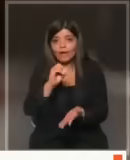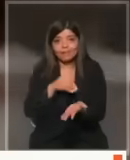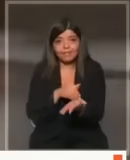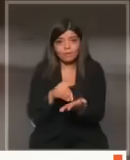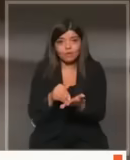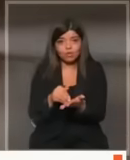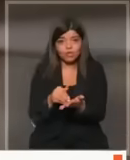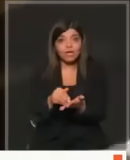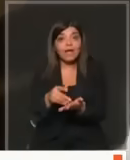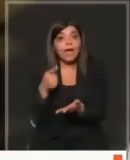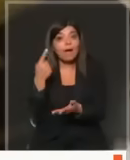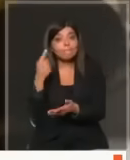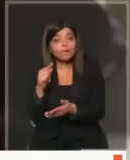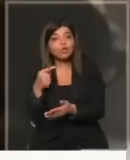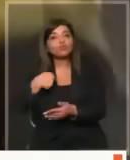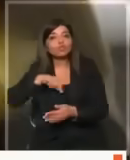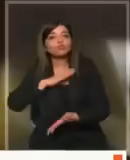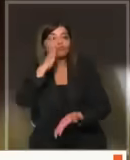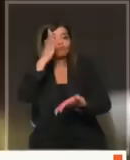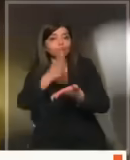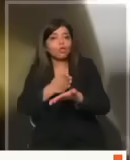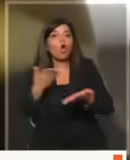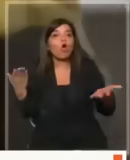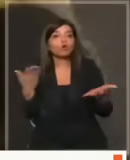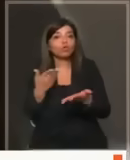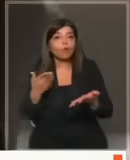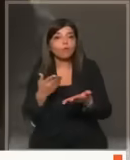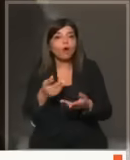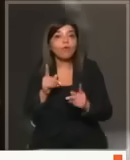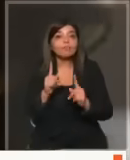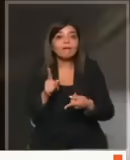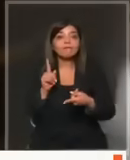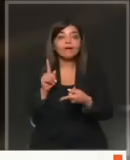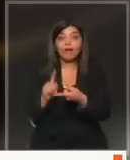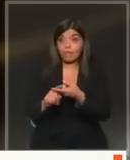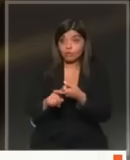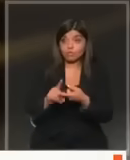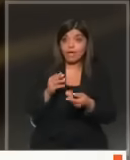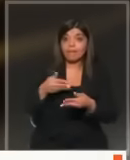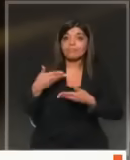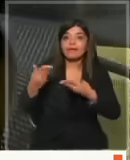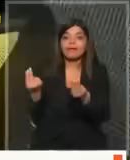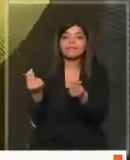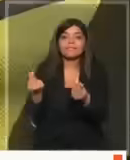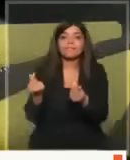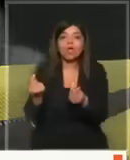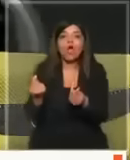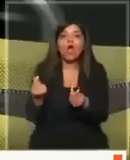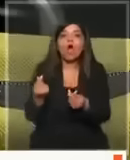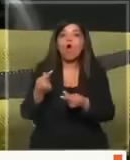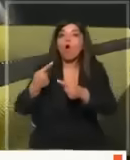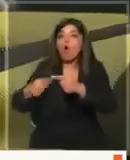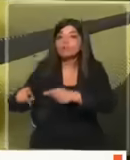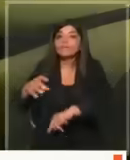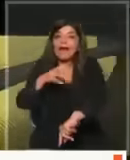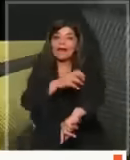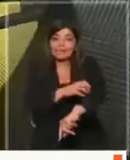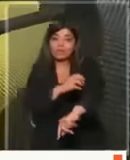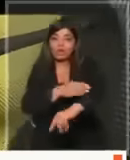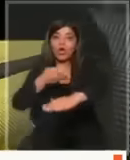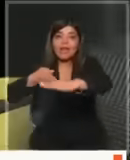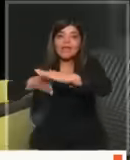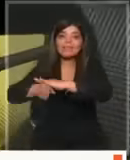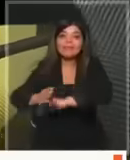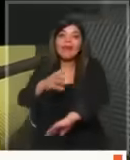sería como la banda lo ordenara. La esposa debía entregar sola el dinero. Para eso debía salir de la región de O'Higgins, entrar a la